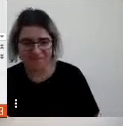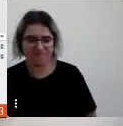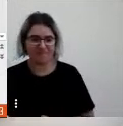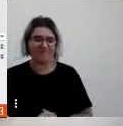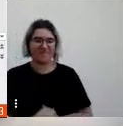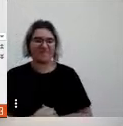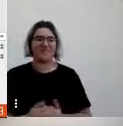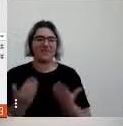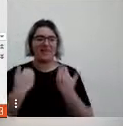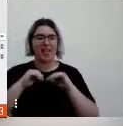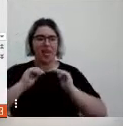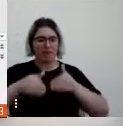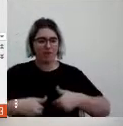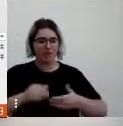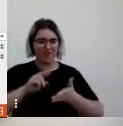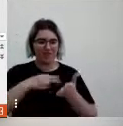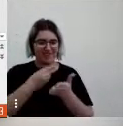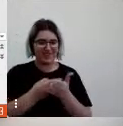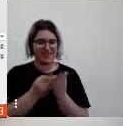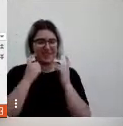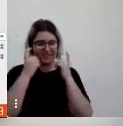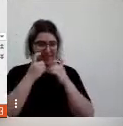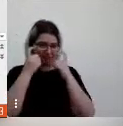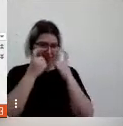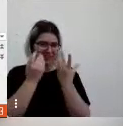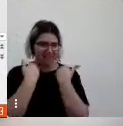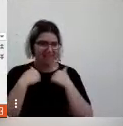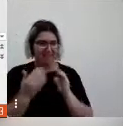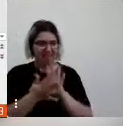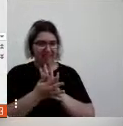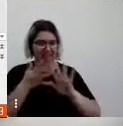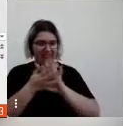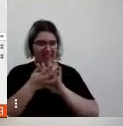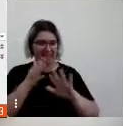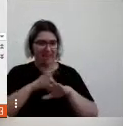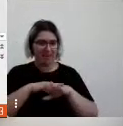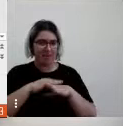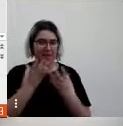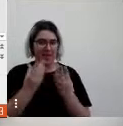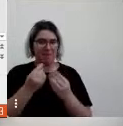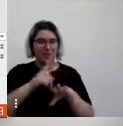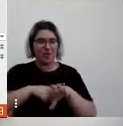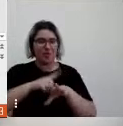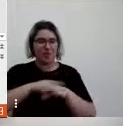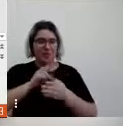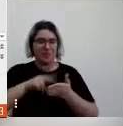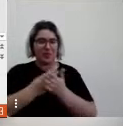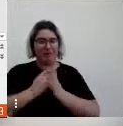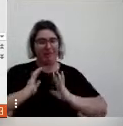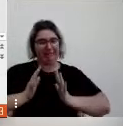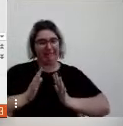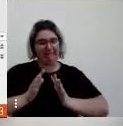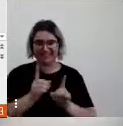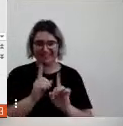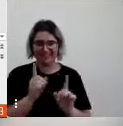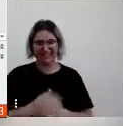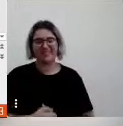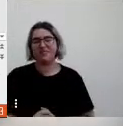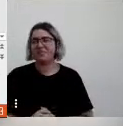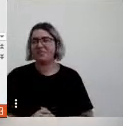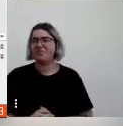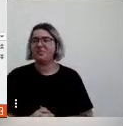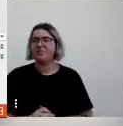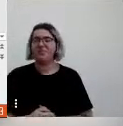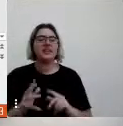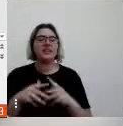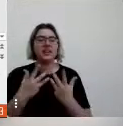que vamos a tratar de agilizar. Vale. Para que ella tampoco esté mucho rato interpretando. Pongo el turbo. Vale, pues entonces